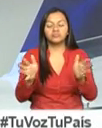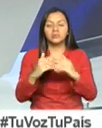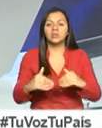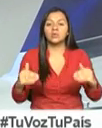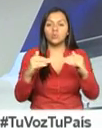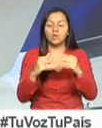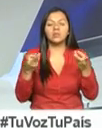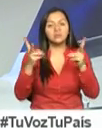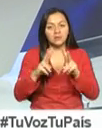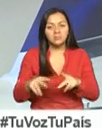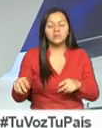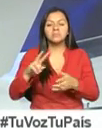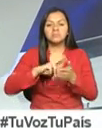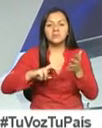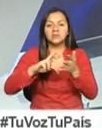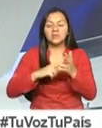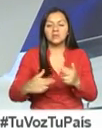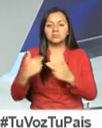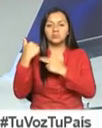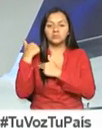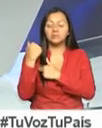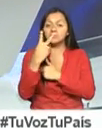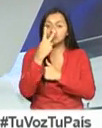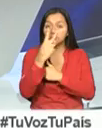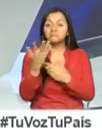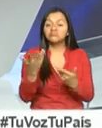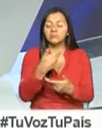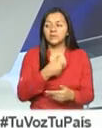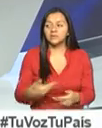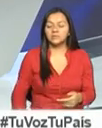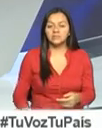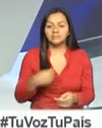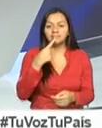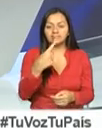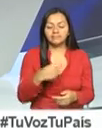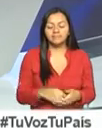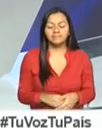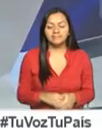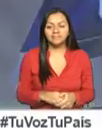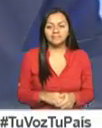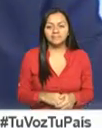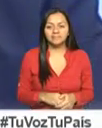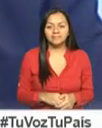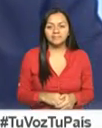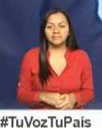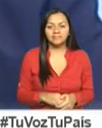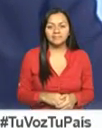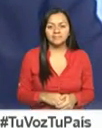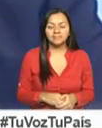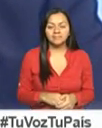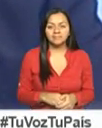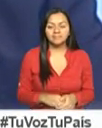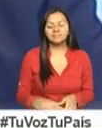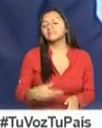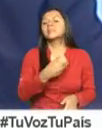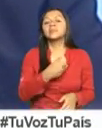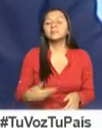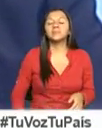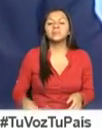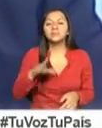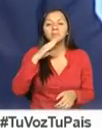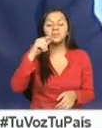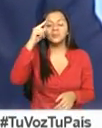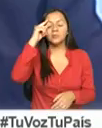que prácticas de minería responsable. Así lo aseguró el presidente Rafael Correa. El presidente Rafael